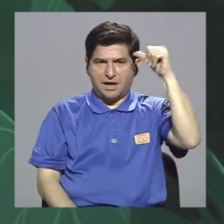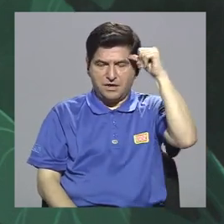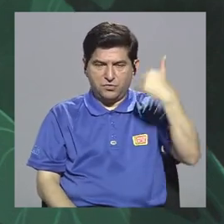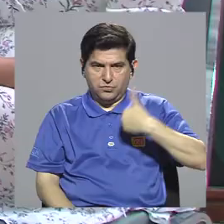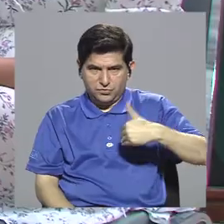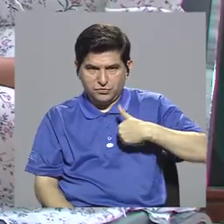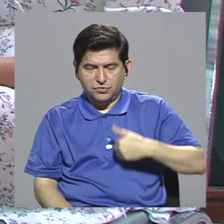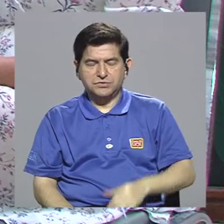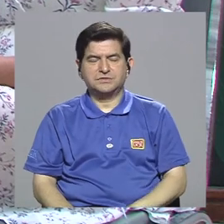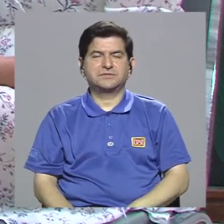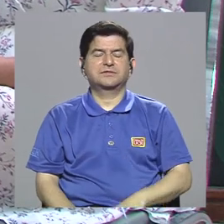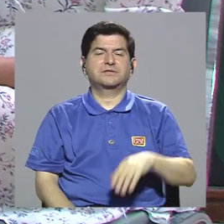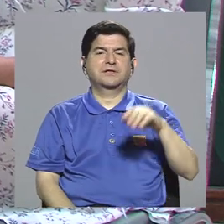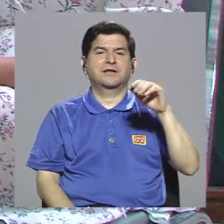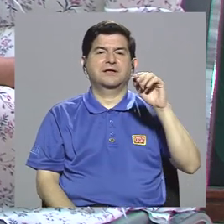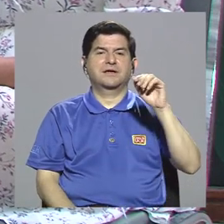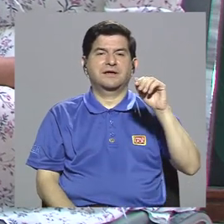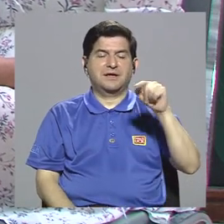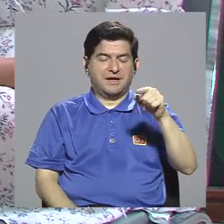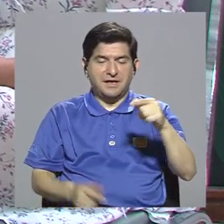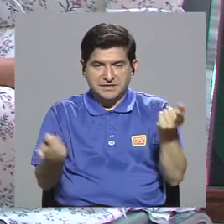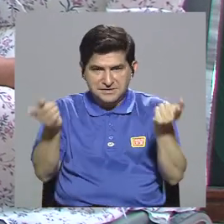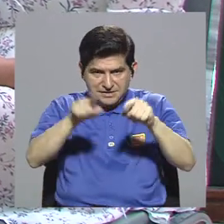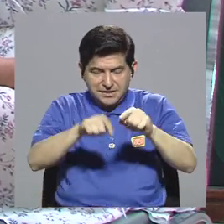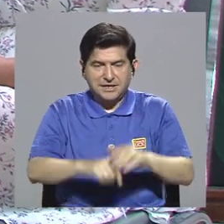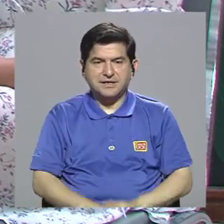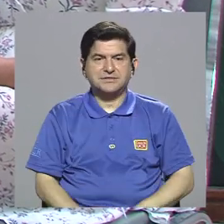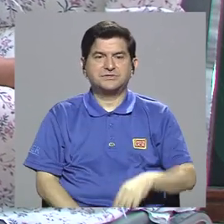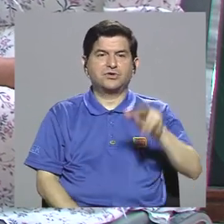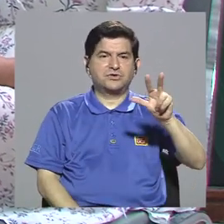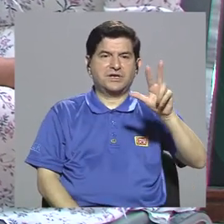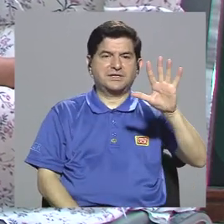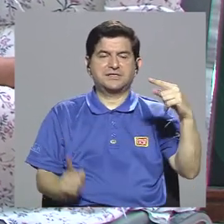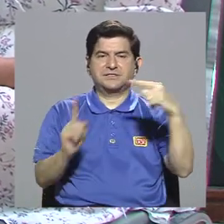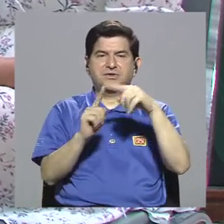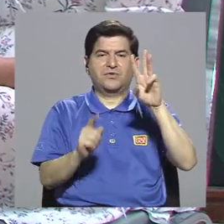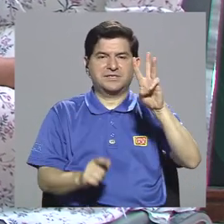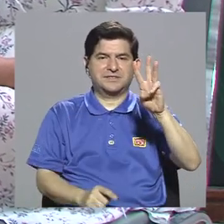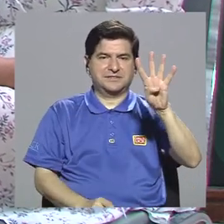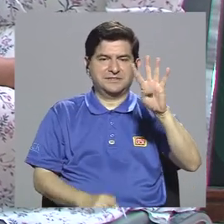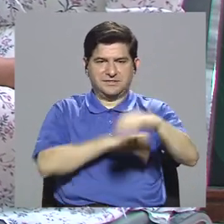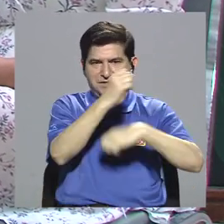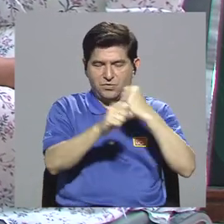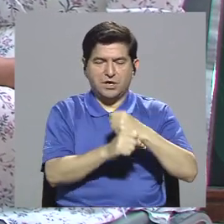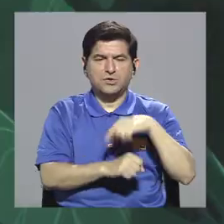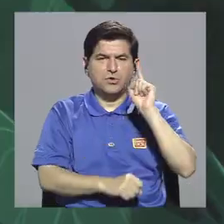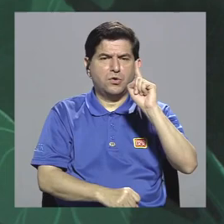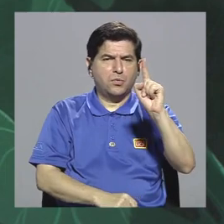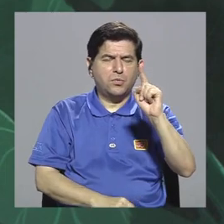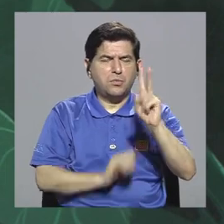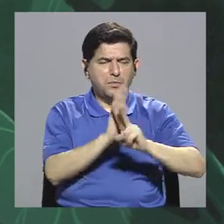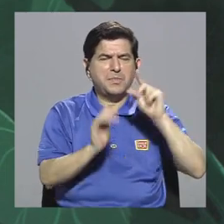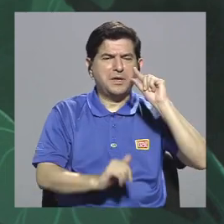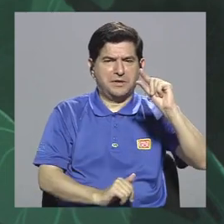LGBTI y los hombres adultos entre 35 y 64 años. Entonces, por ejemplo, hay